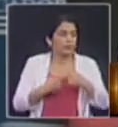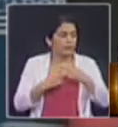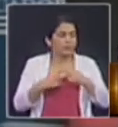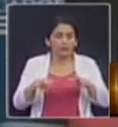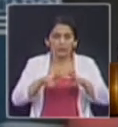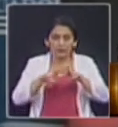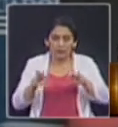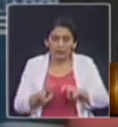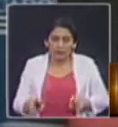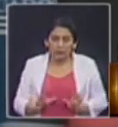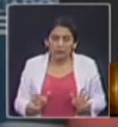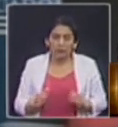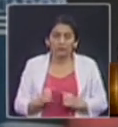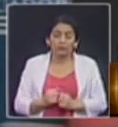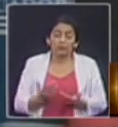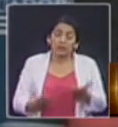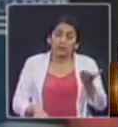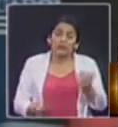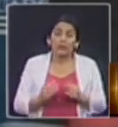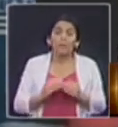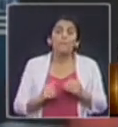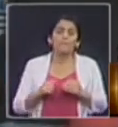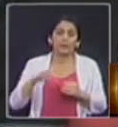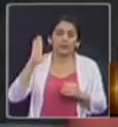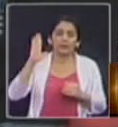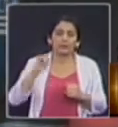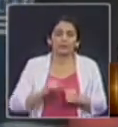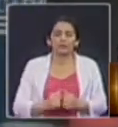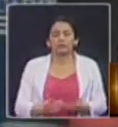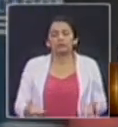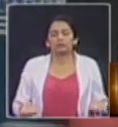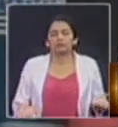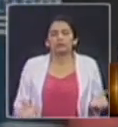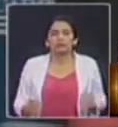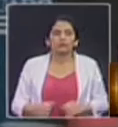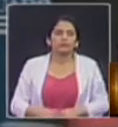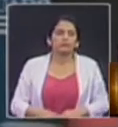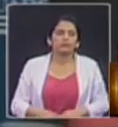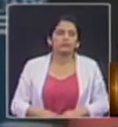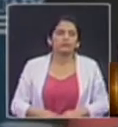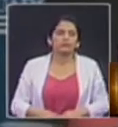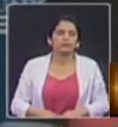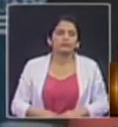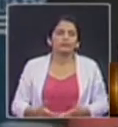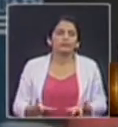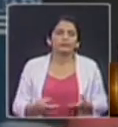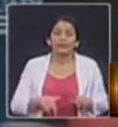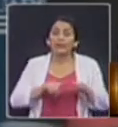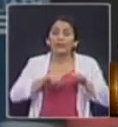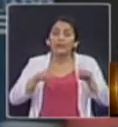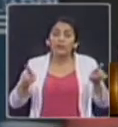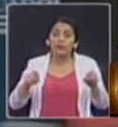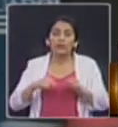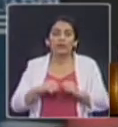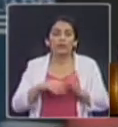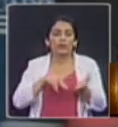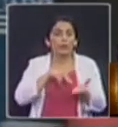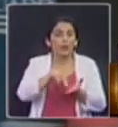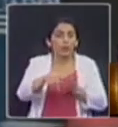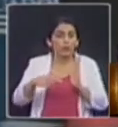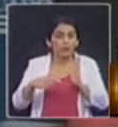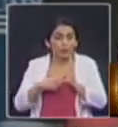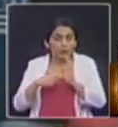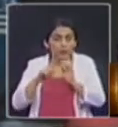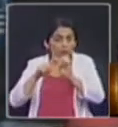monto podría ser muy superior, sin incluir los temas que tengan que ver con determinaciones tributarias o defraudación tributaria que